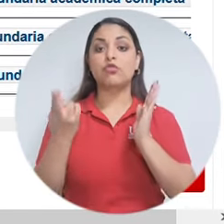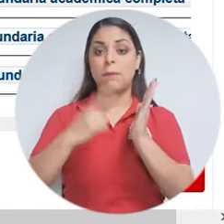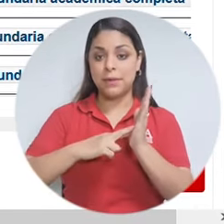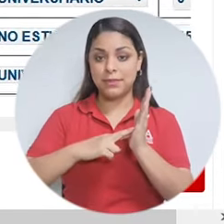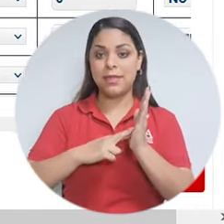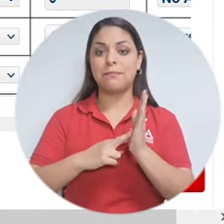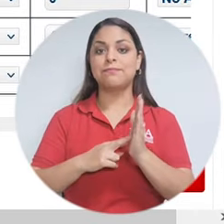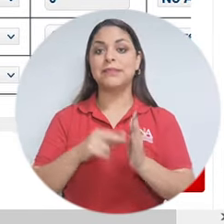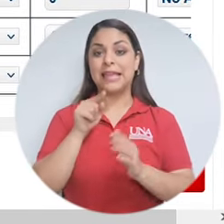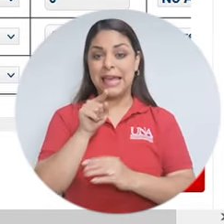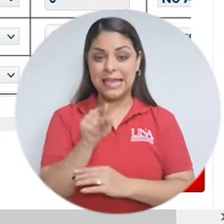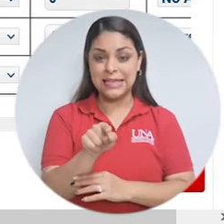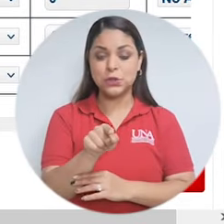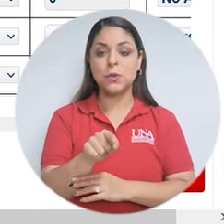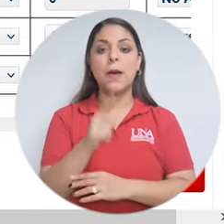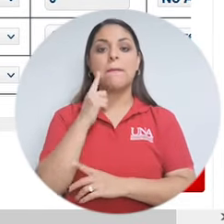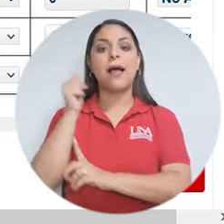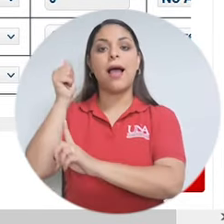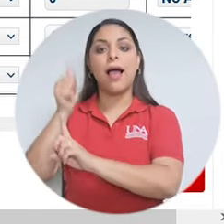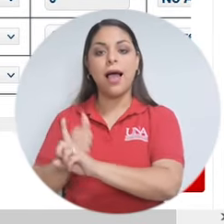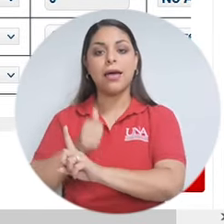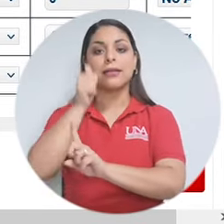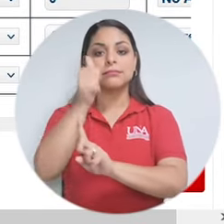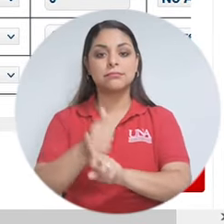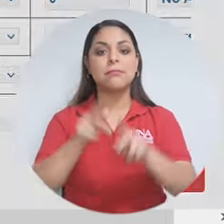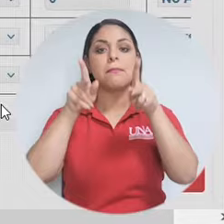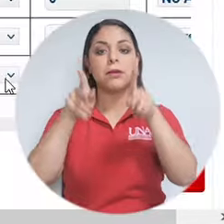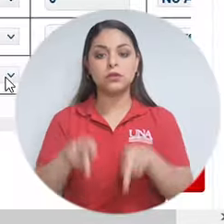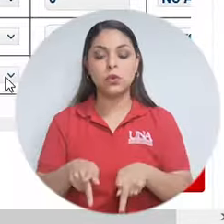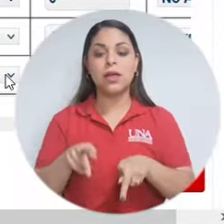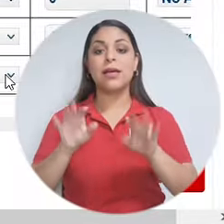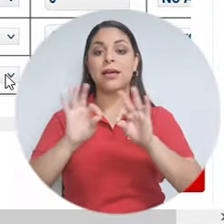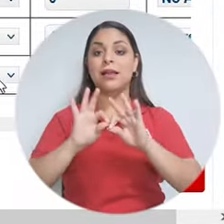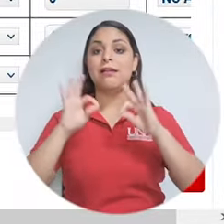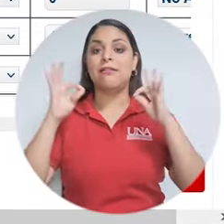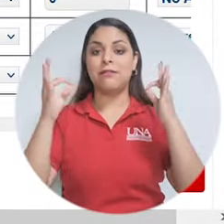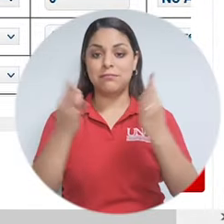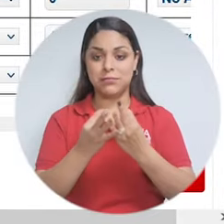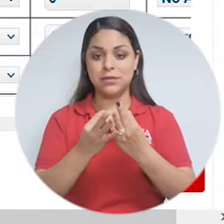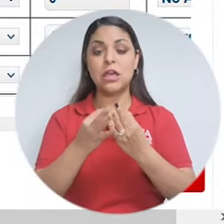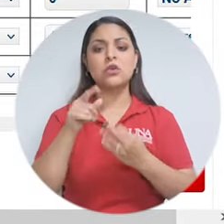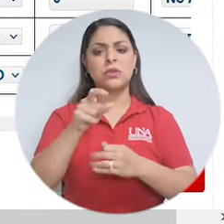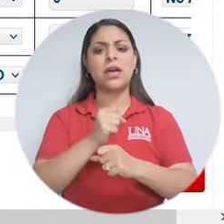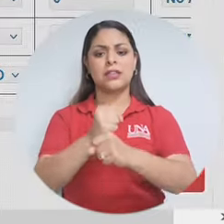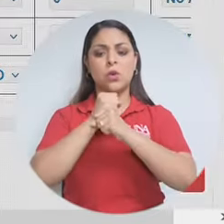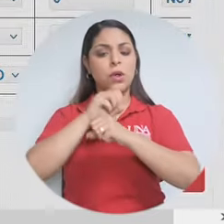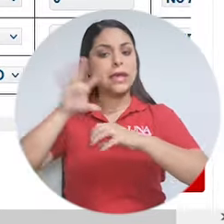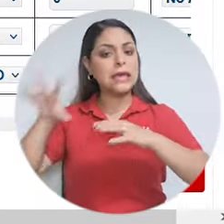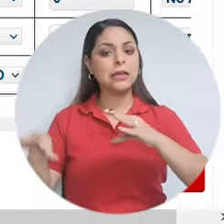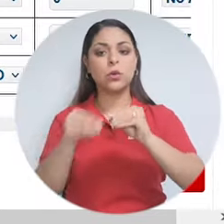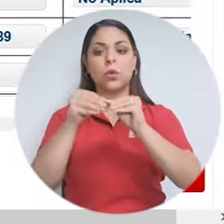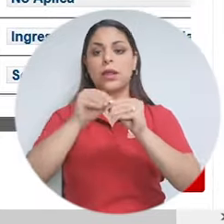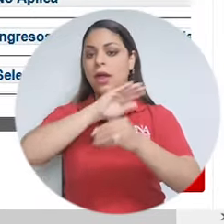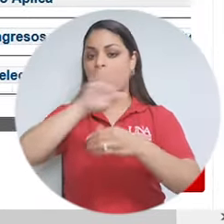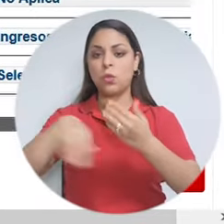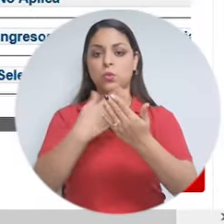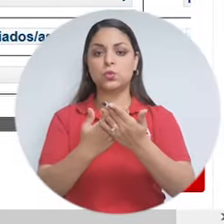Repita este paso para cada persona integrante del grupo familiar y asegúrese de incluirlas a